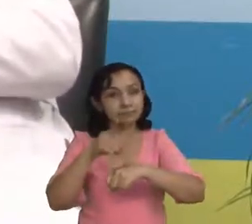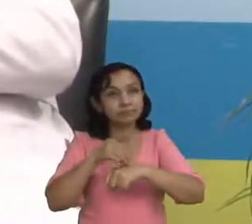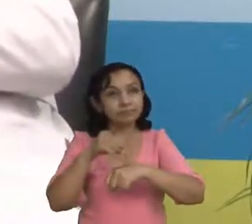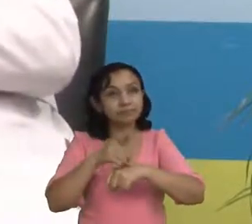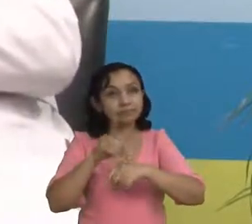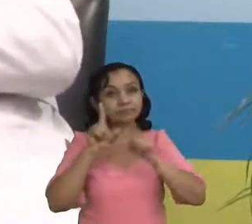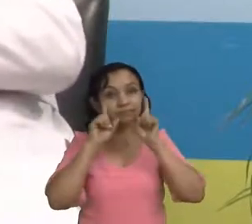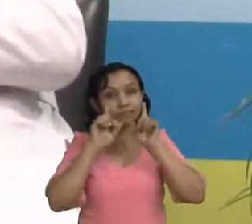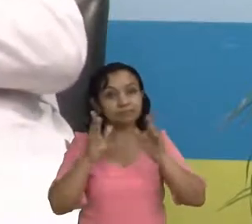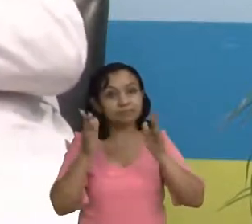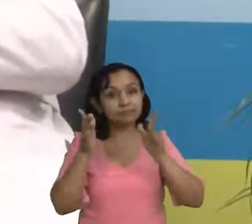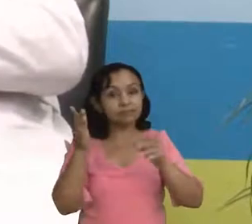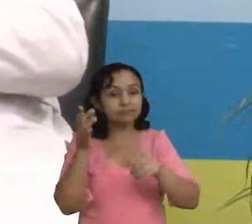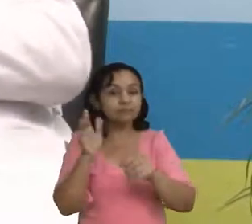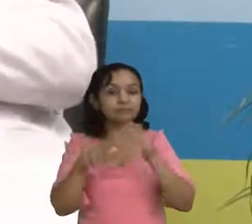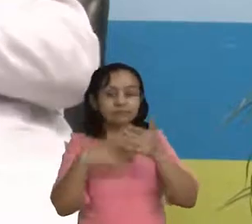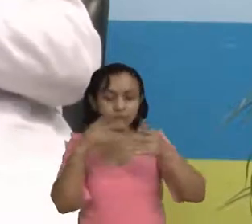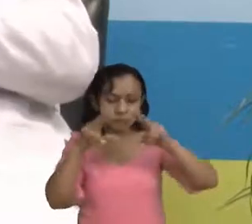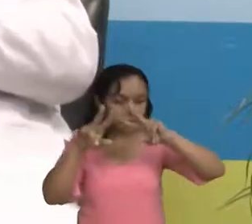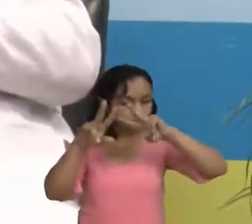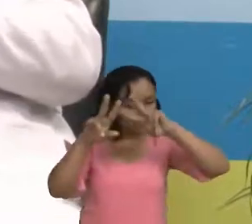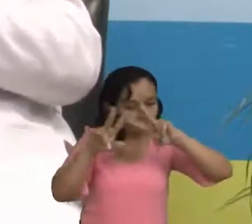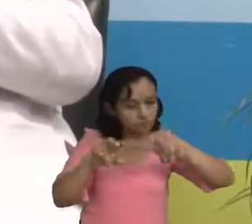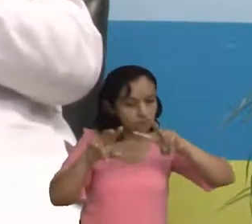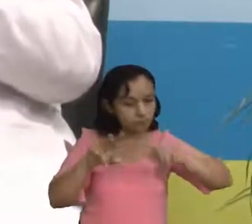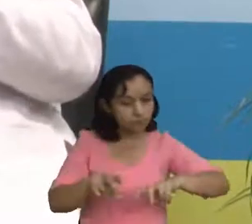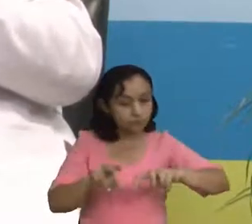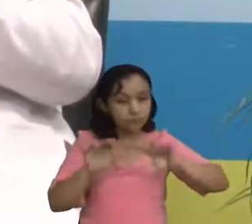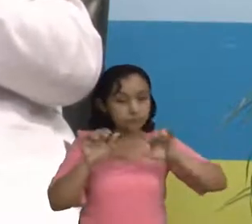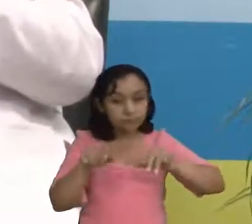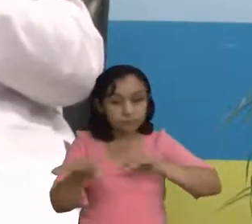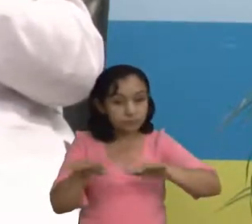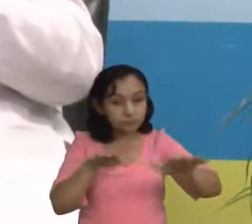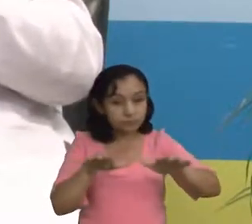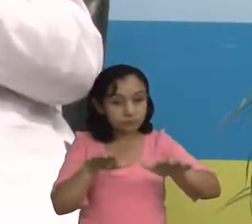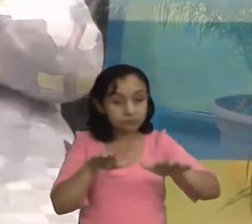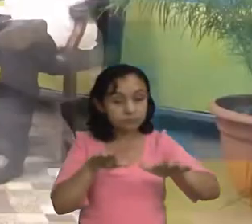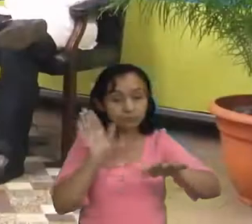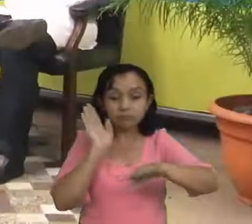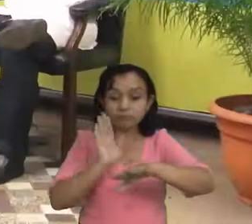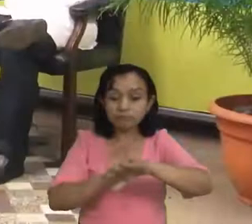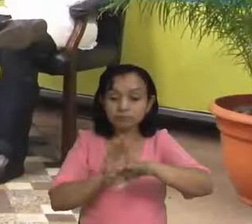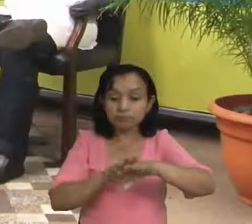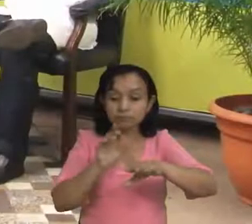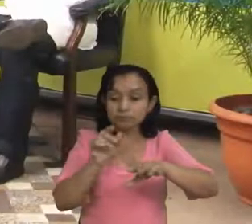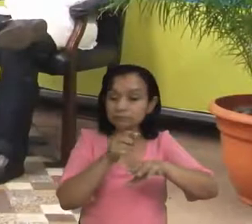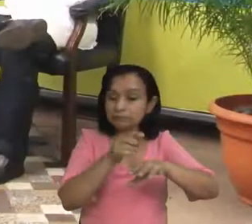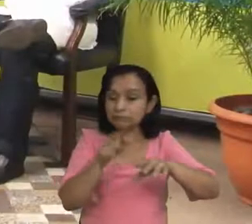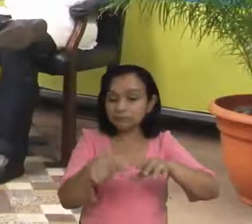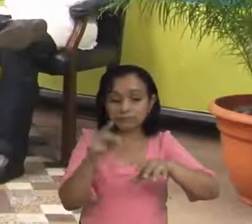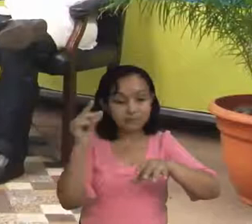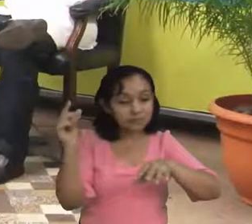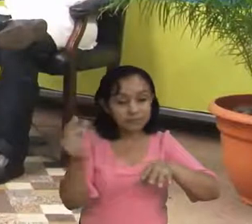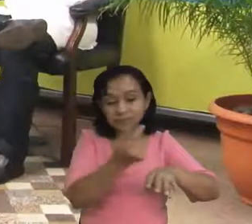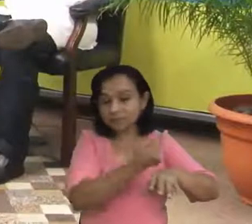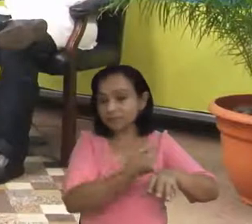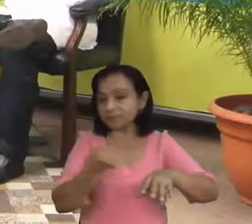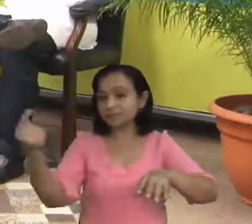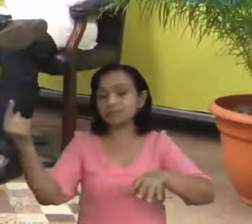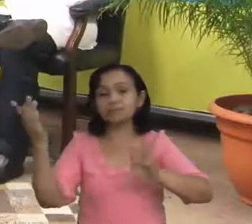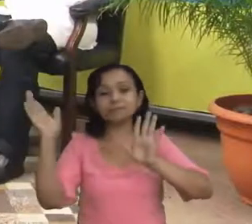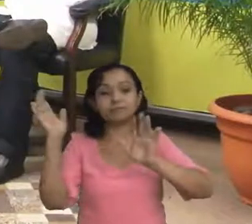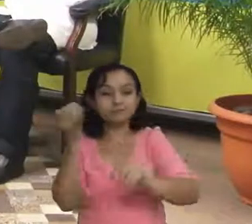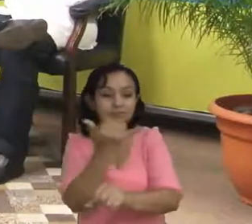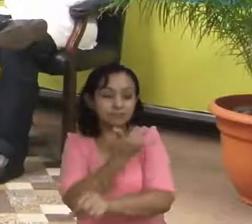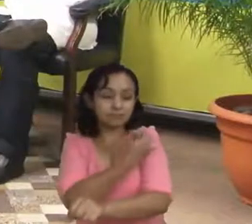más seguro es que sean diagnosticados correctamente, y en el caso de que ellos no puedan resolver, ¿verdad?, alguna patología y ya que se les salga de las manos, entonces ya